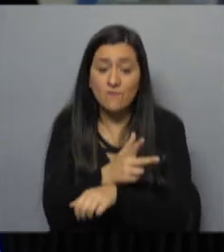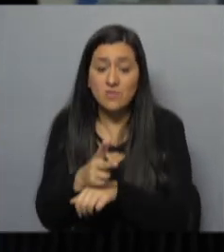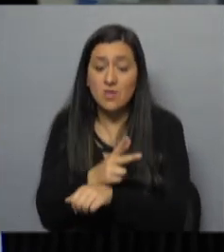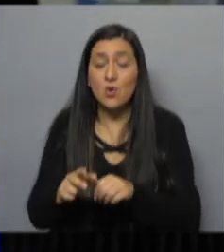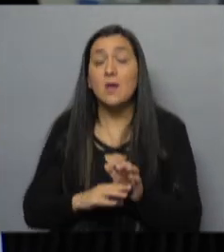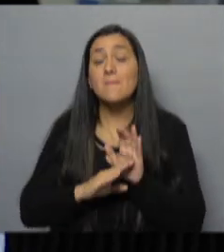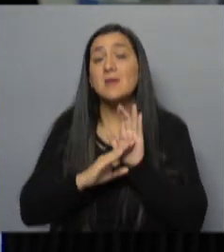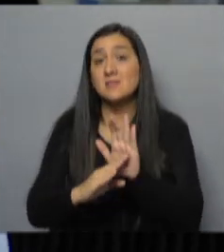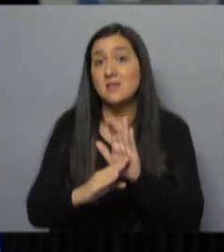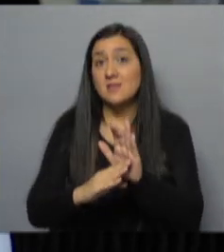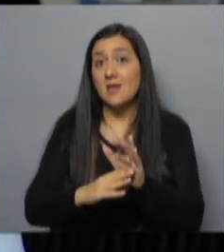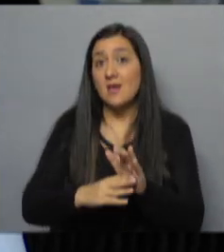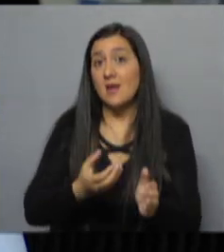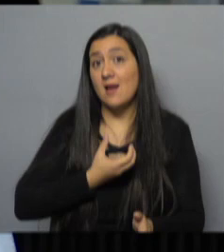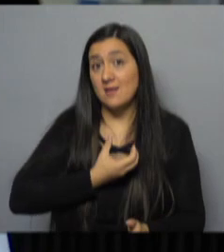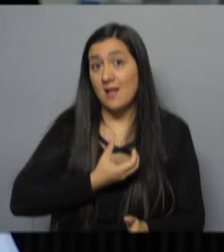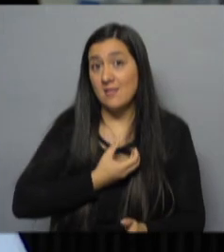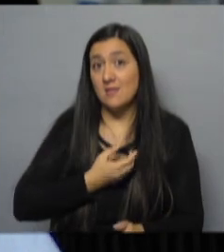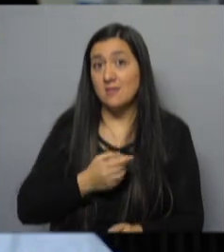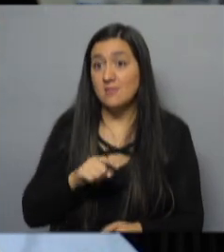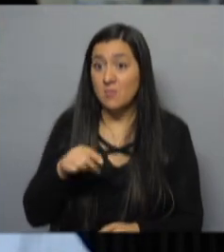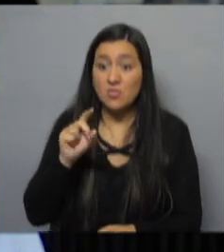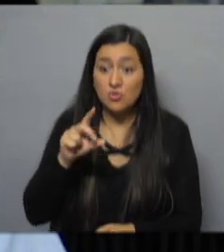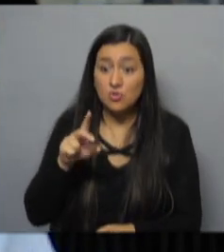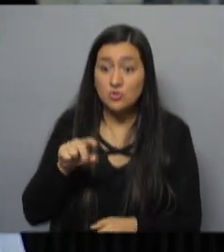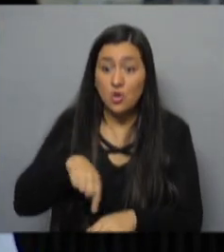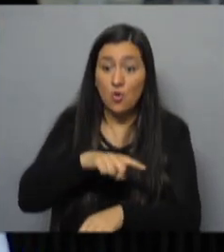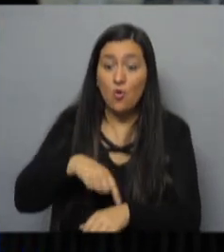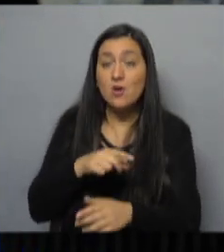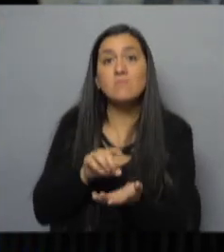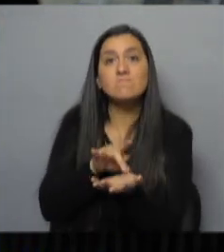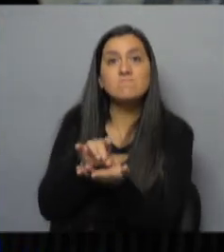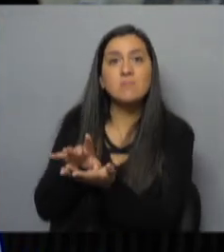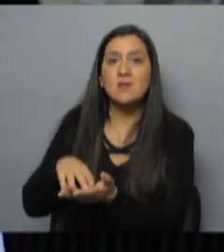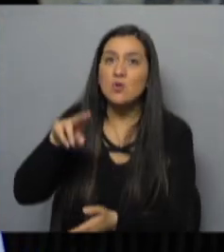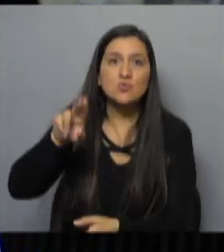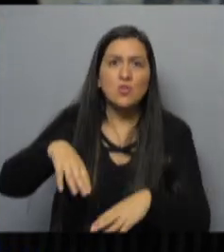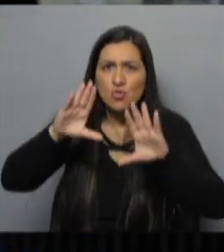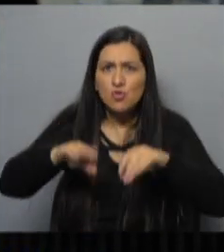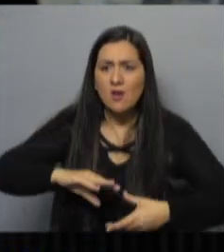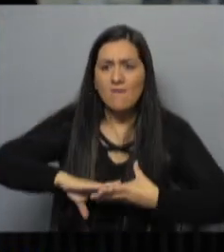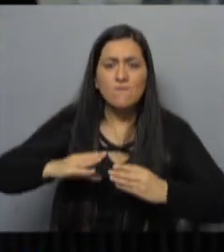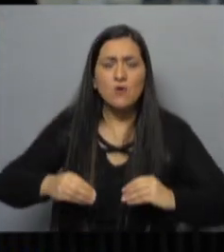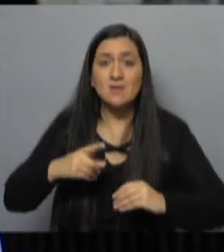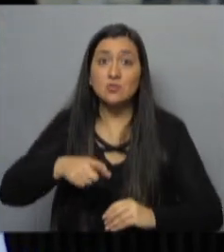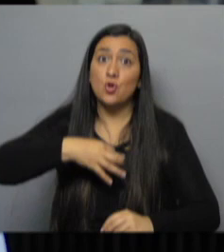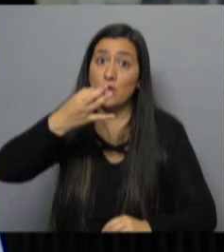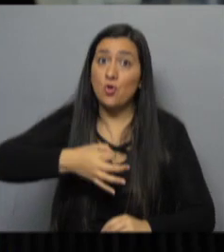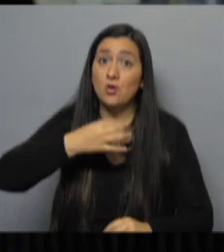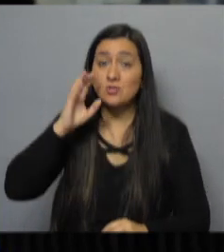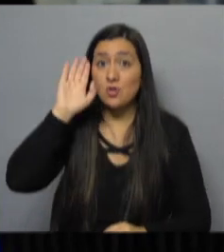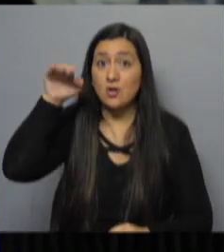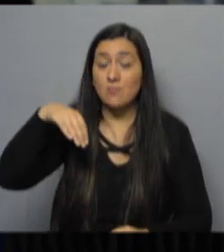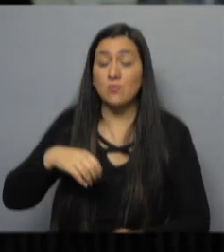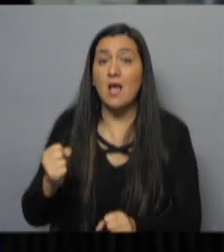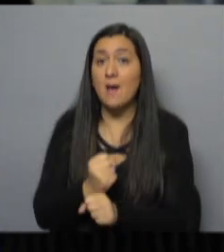hace proselitismo alguno. Entonces hay una preocupación porque están usando todas las formas. Aparte de eso, en el Congreso de la República aprobaron de